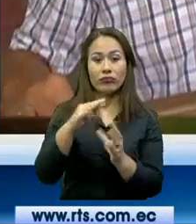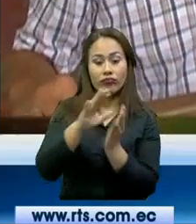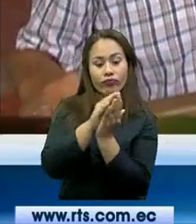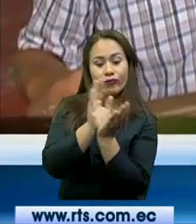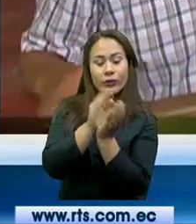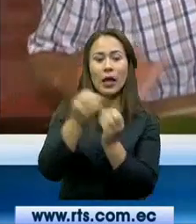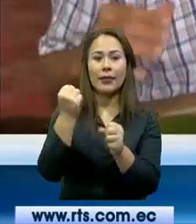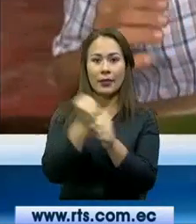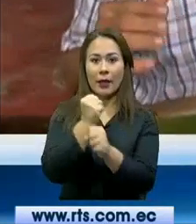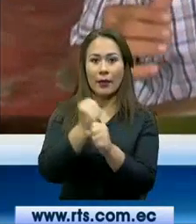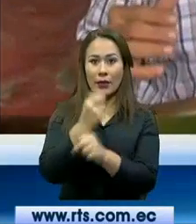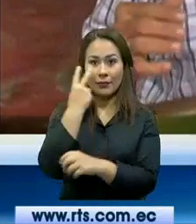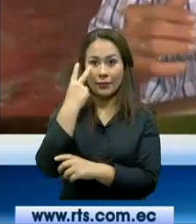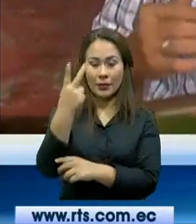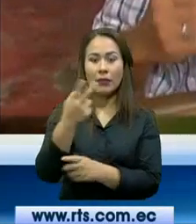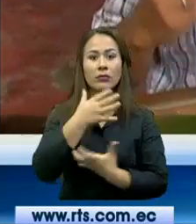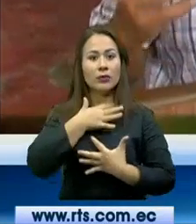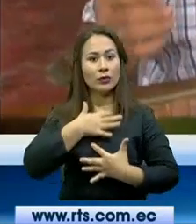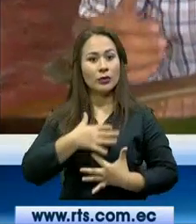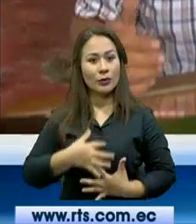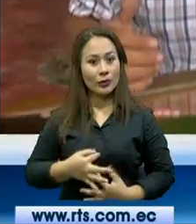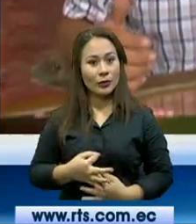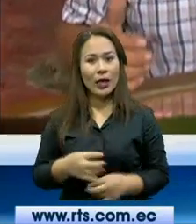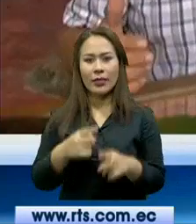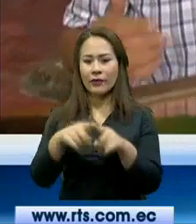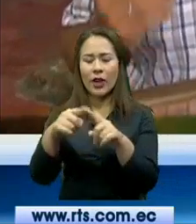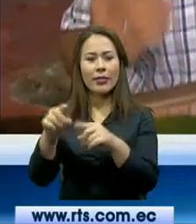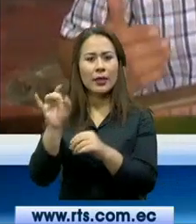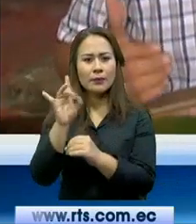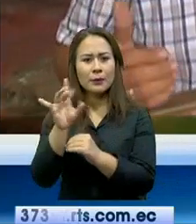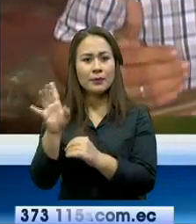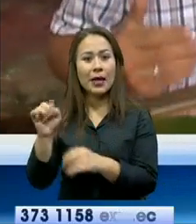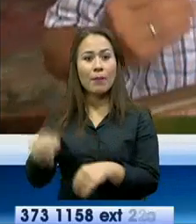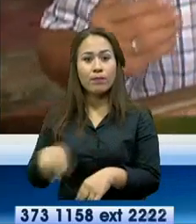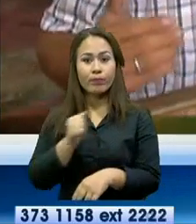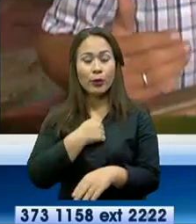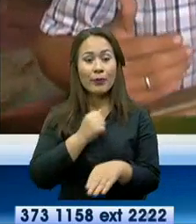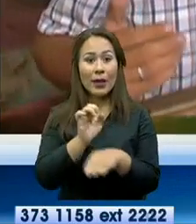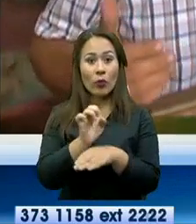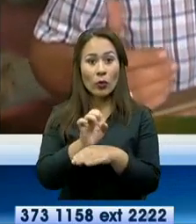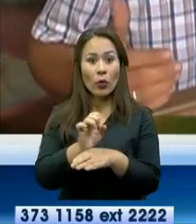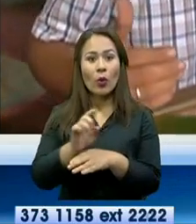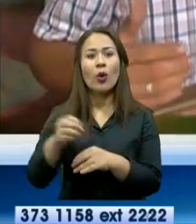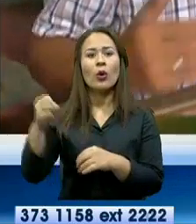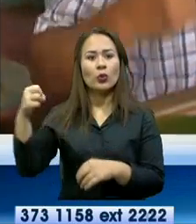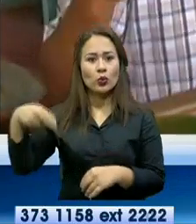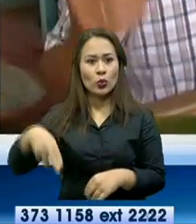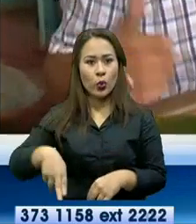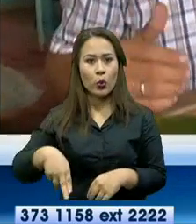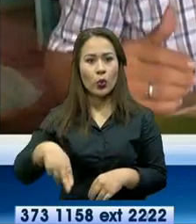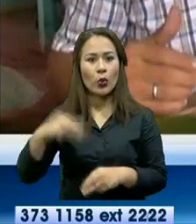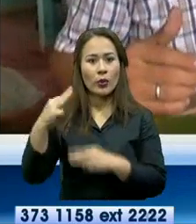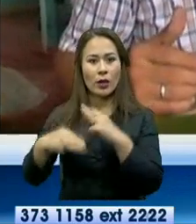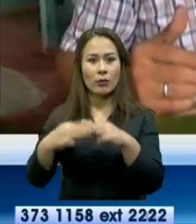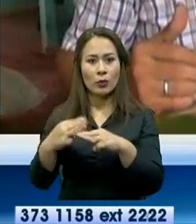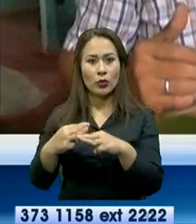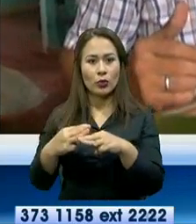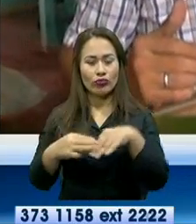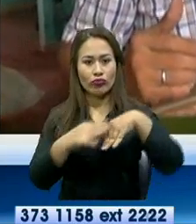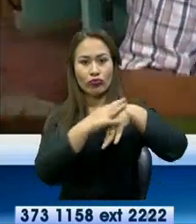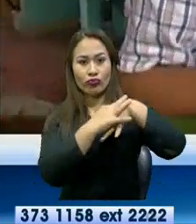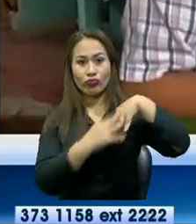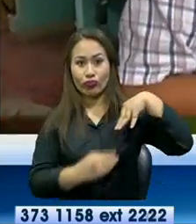también elaboramos joyas en variedad de piedras de Ecuador y de Sudamérica, del mundo en general, podríamos